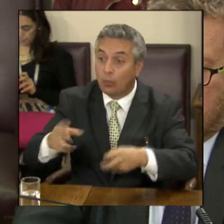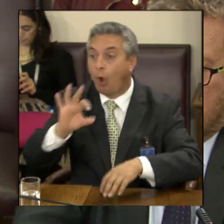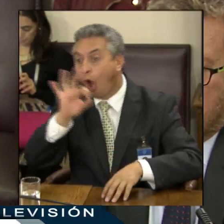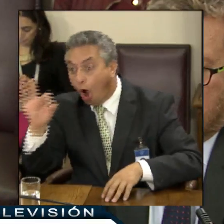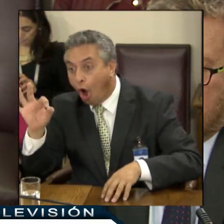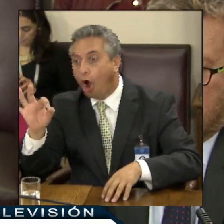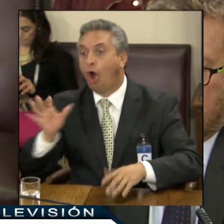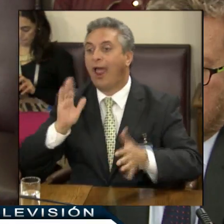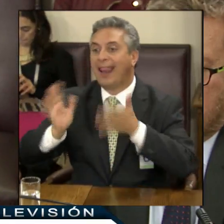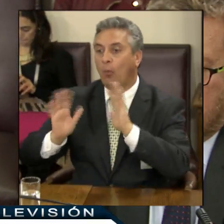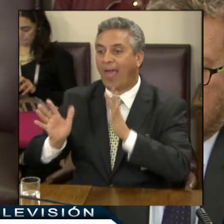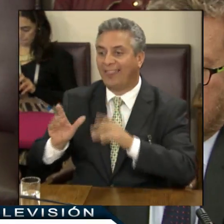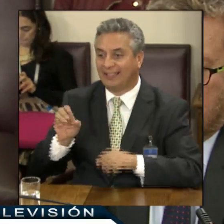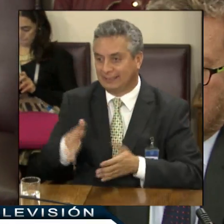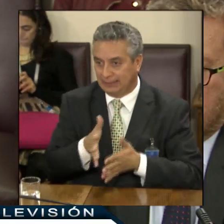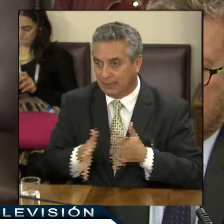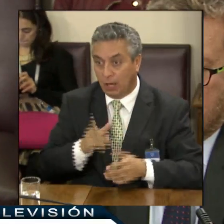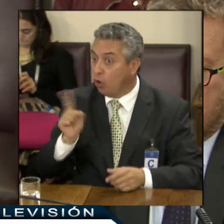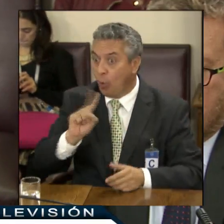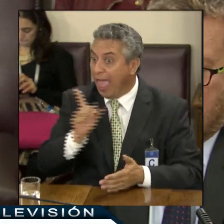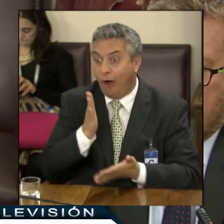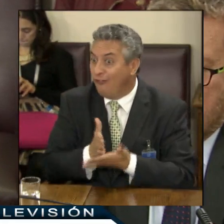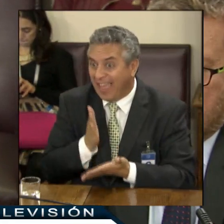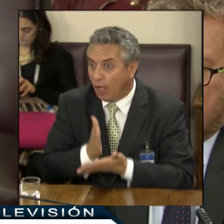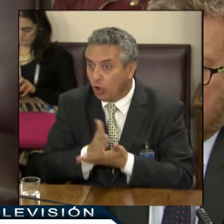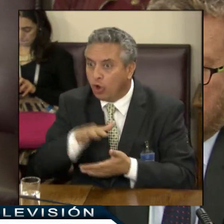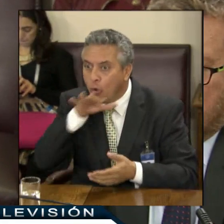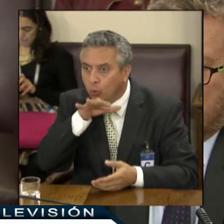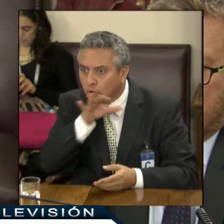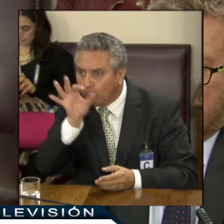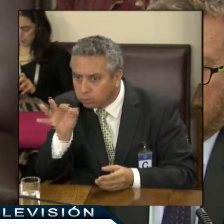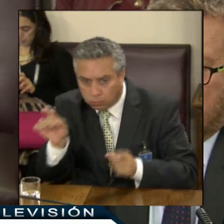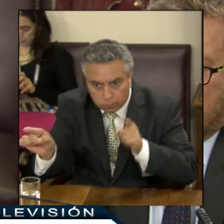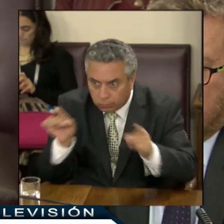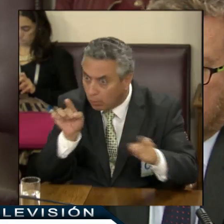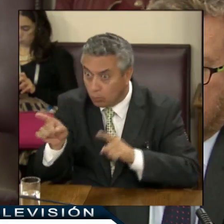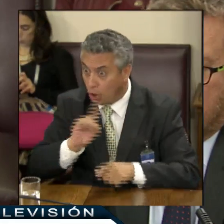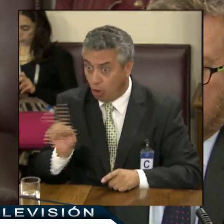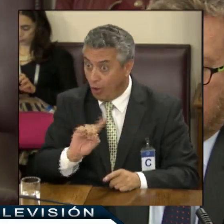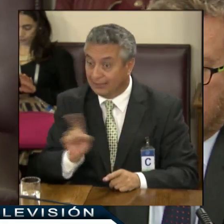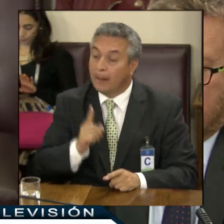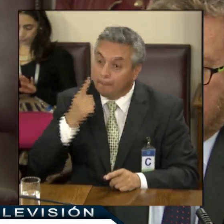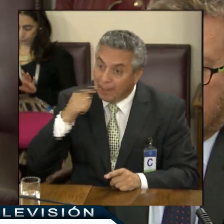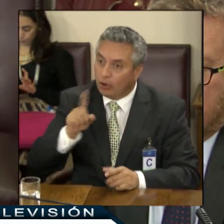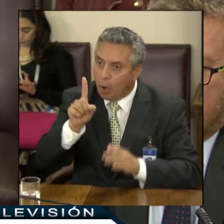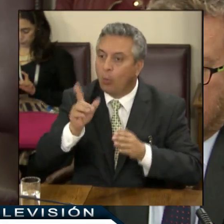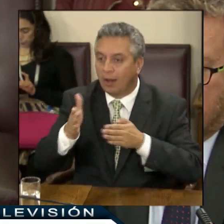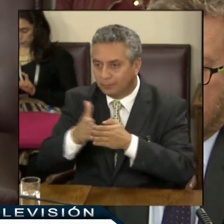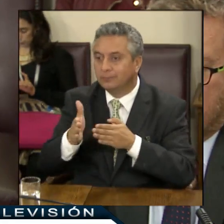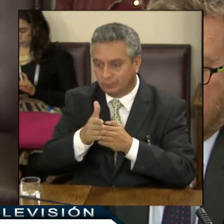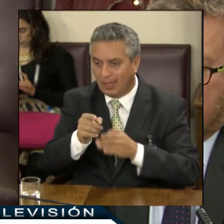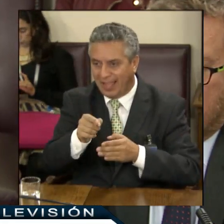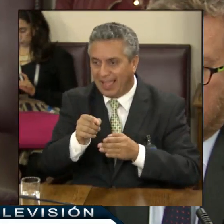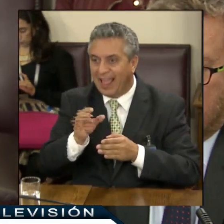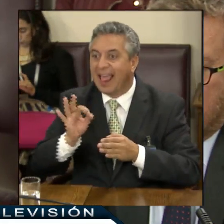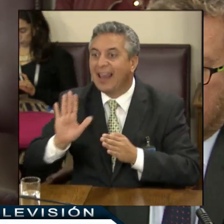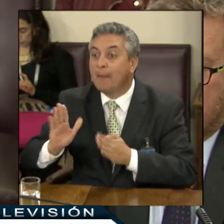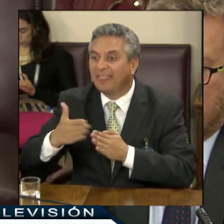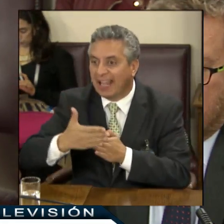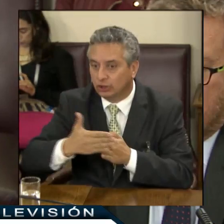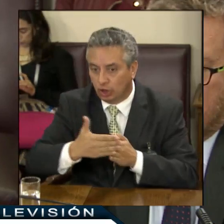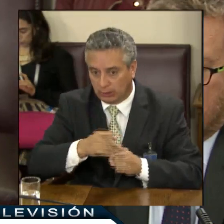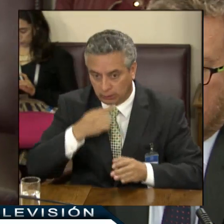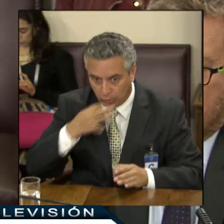lengua lenguaje de señas sin que sea obligatorio el uso específico de alguno de ellos pero establece algunas limitaciones como las que